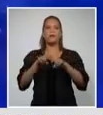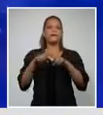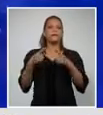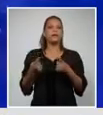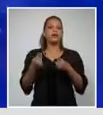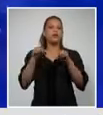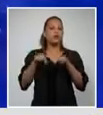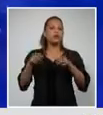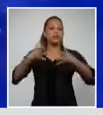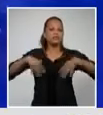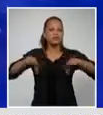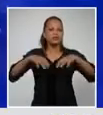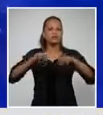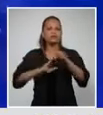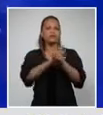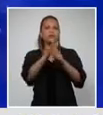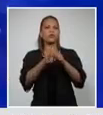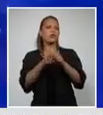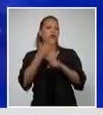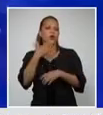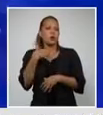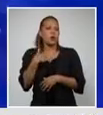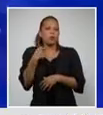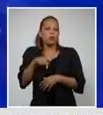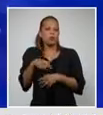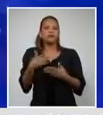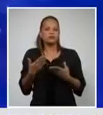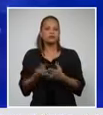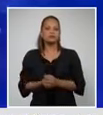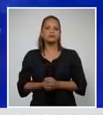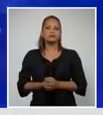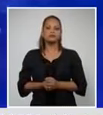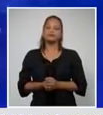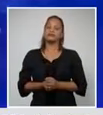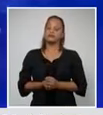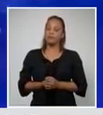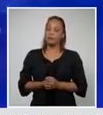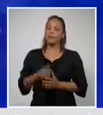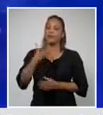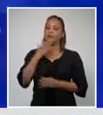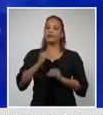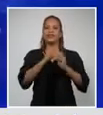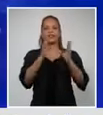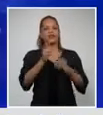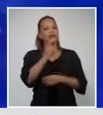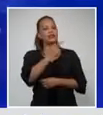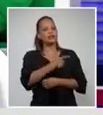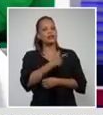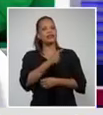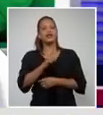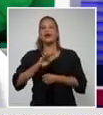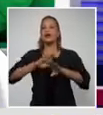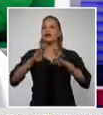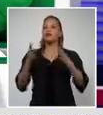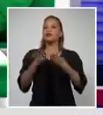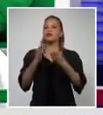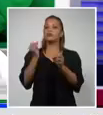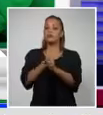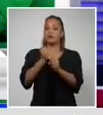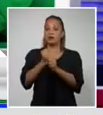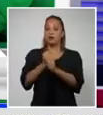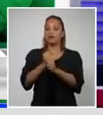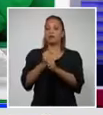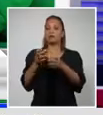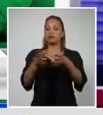hoy la pandemia en nuestro país? ¿Cómo amanece Cuba? Bueno, Pepe, buen día a ti, al equipo que hace posible esta transmisión todos los días, a